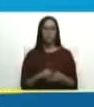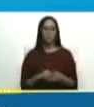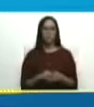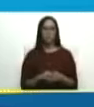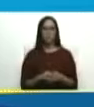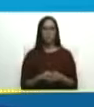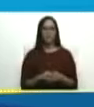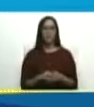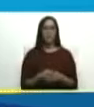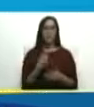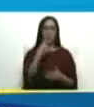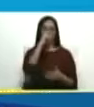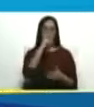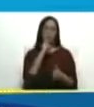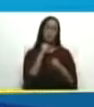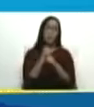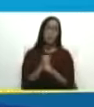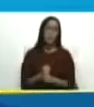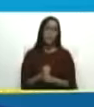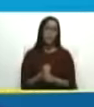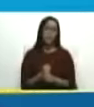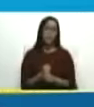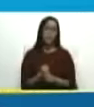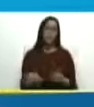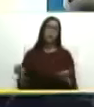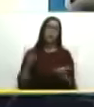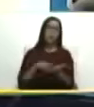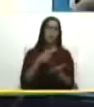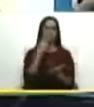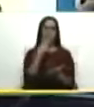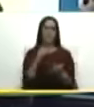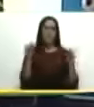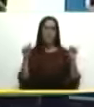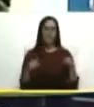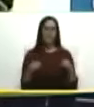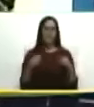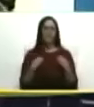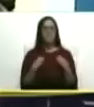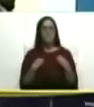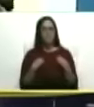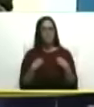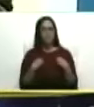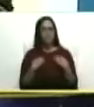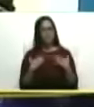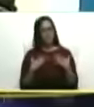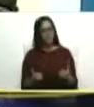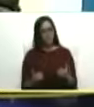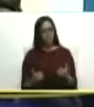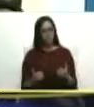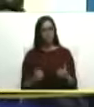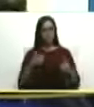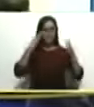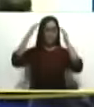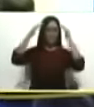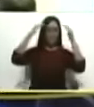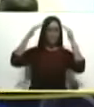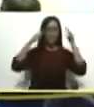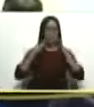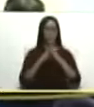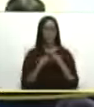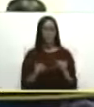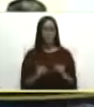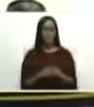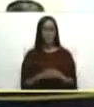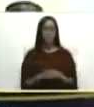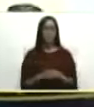Y dentro de un año espero que nos volvamos a ver aquí. También, vivitos y coleando, saludarlos a todos,